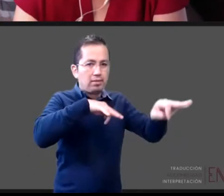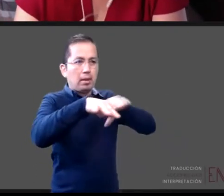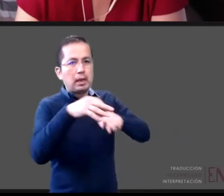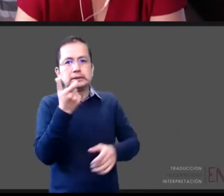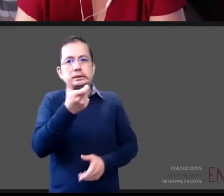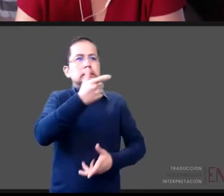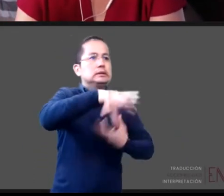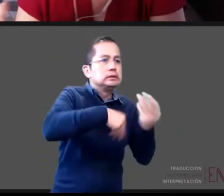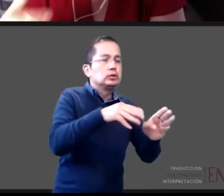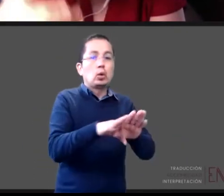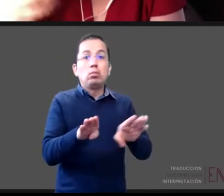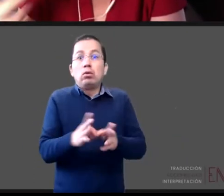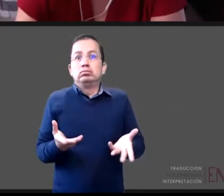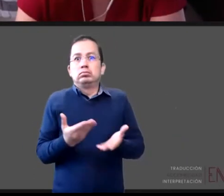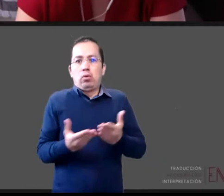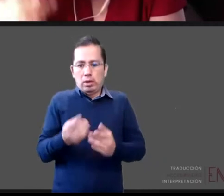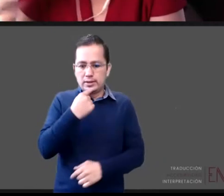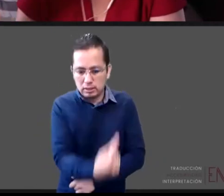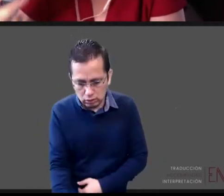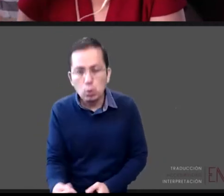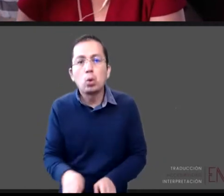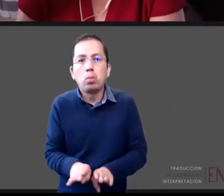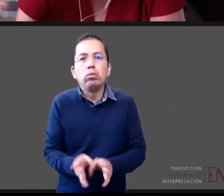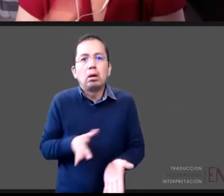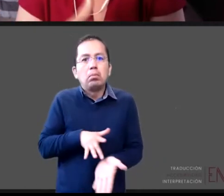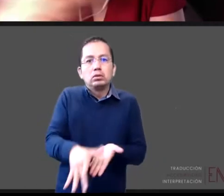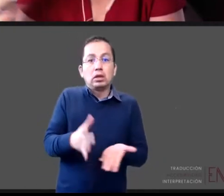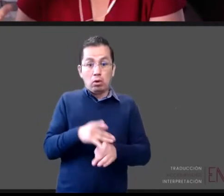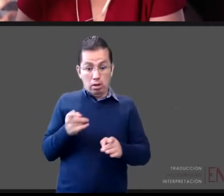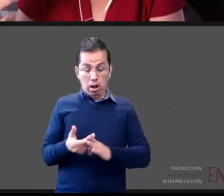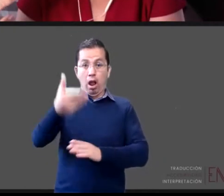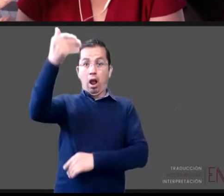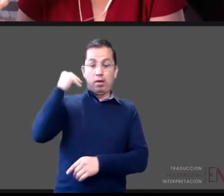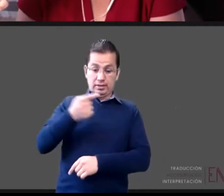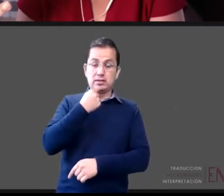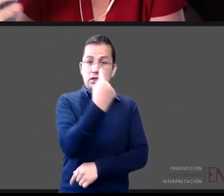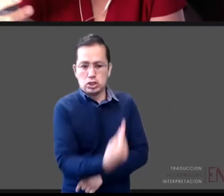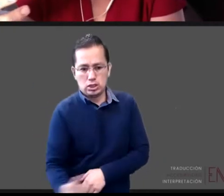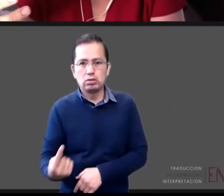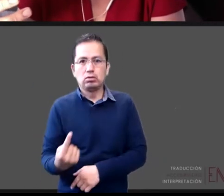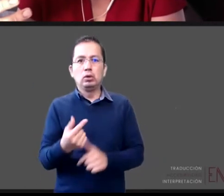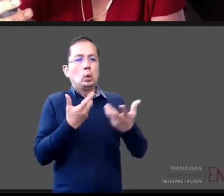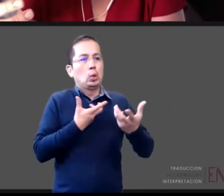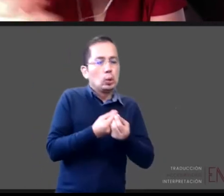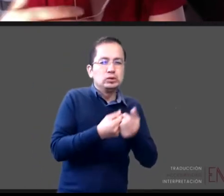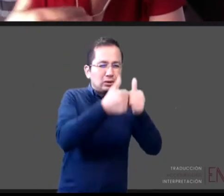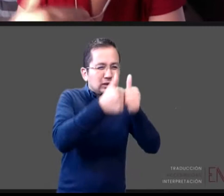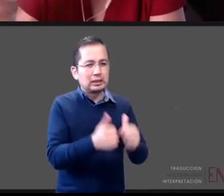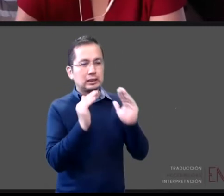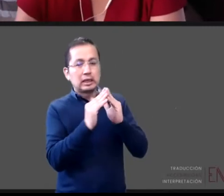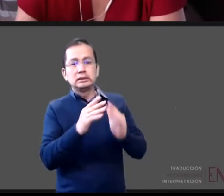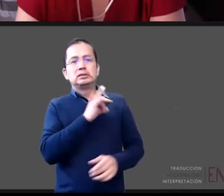sentían soledad y antes estaban ansiosos por el reto que implicaba una nueva modalidad educativa? Ahora van a